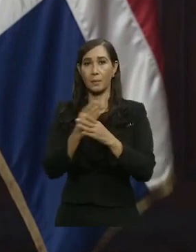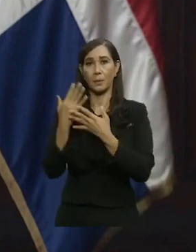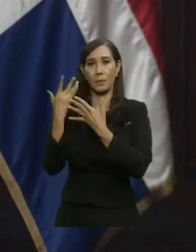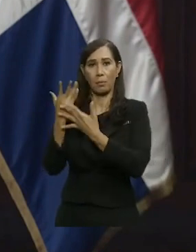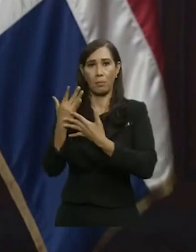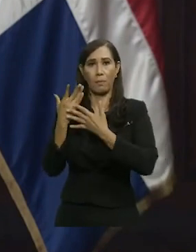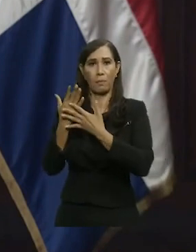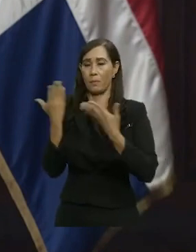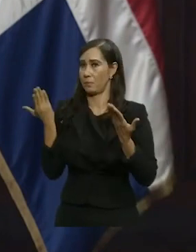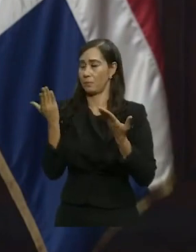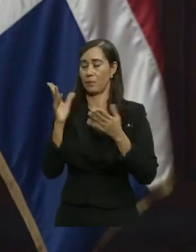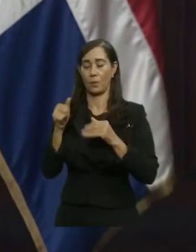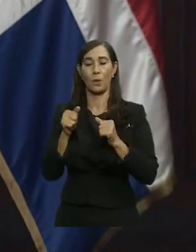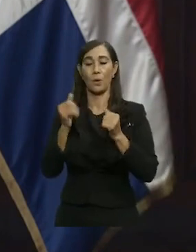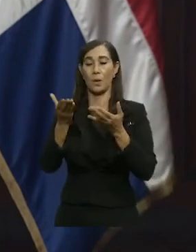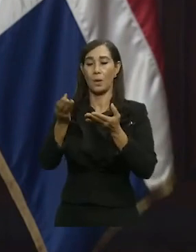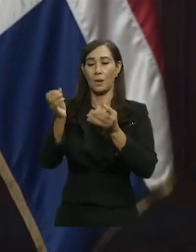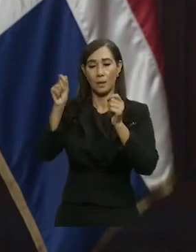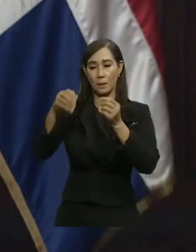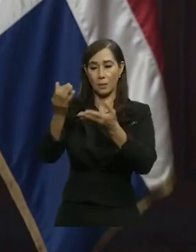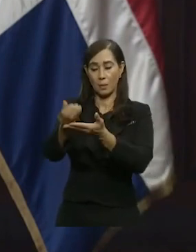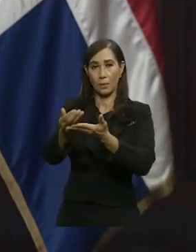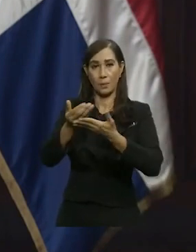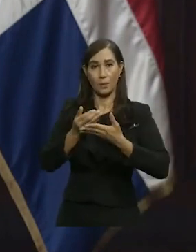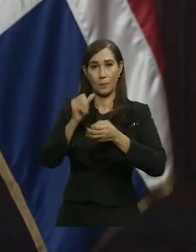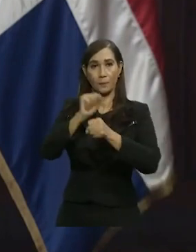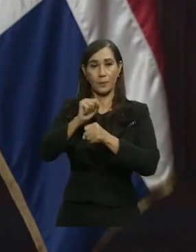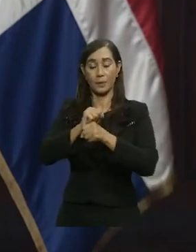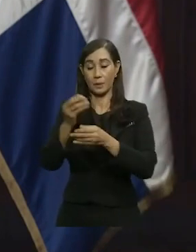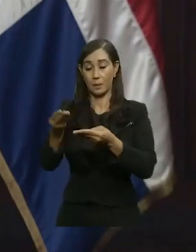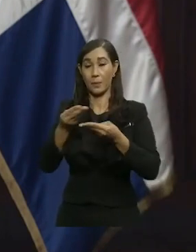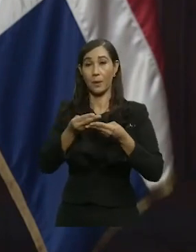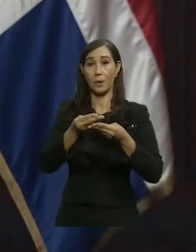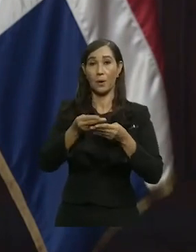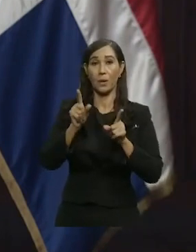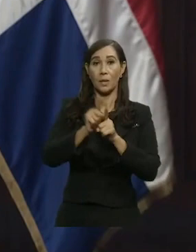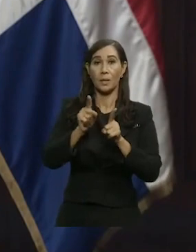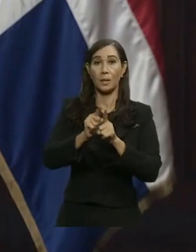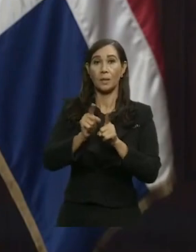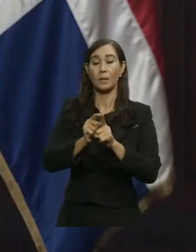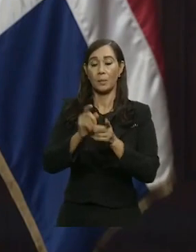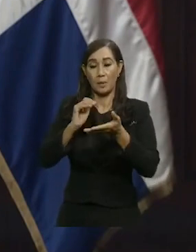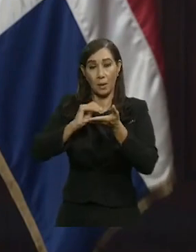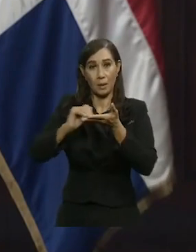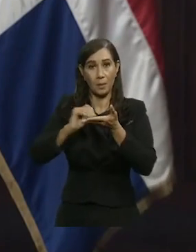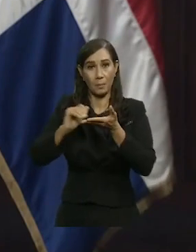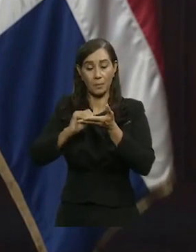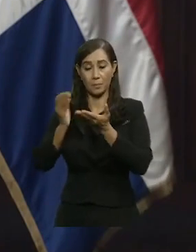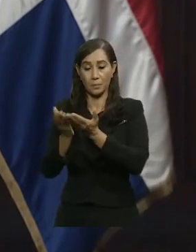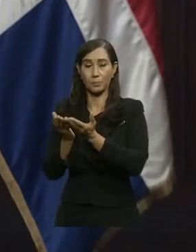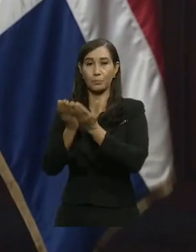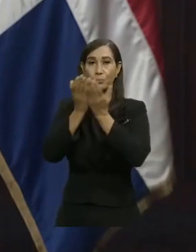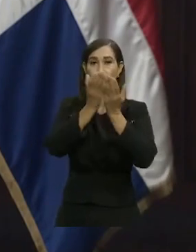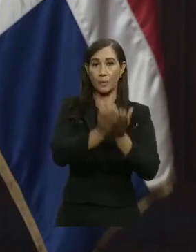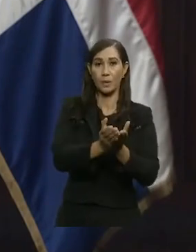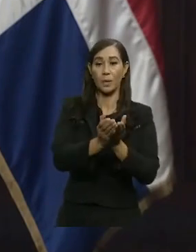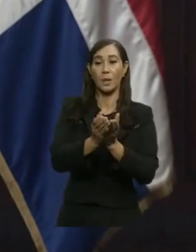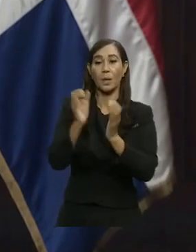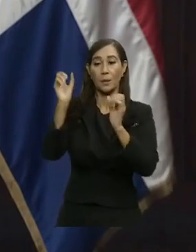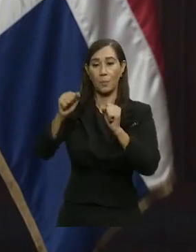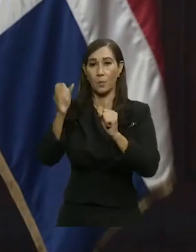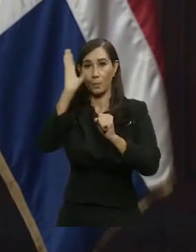dilaciones que pongan en peligro el abastecimiento continuo de bienes, así como las permisologías de inversiones que generan